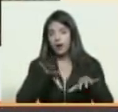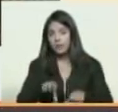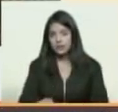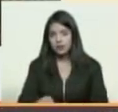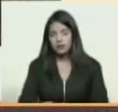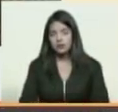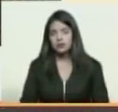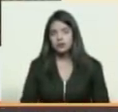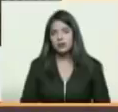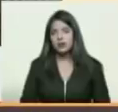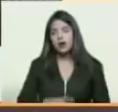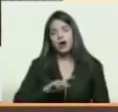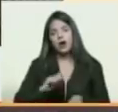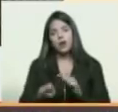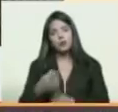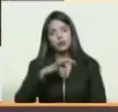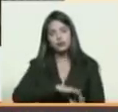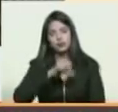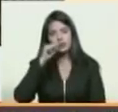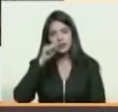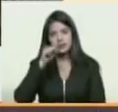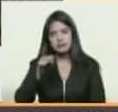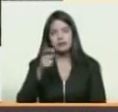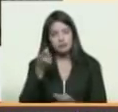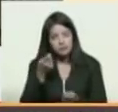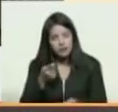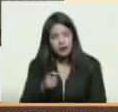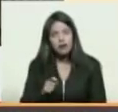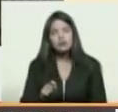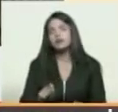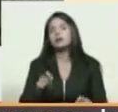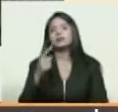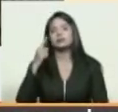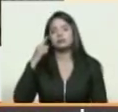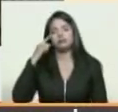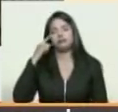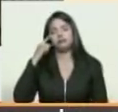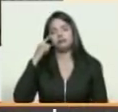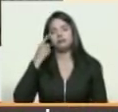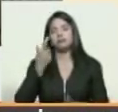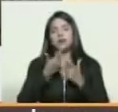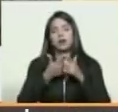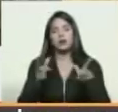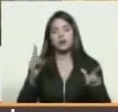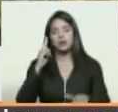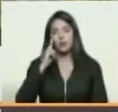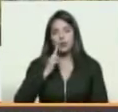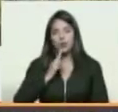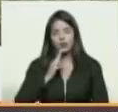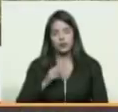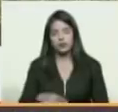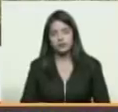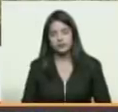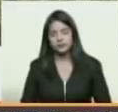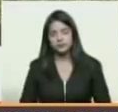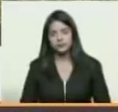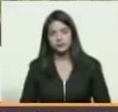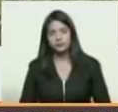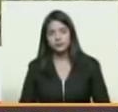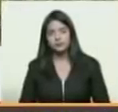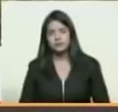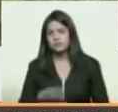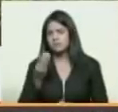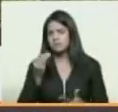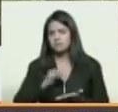uno socialista, tratando de hacer suyo el pensamiento de nuestro libertador Simón Bolívar, y tantas